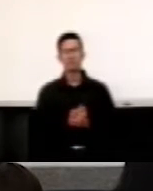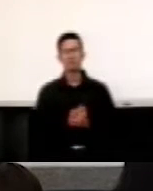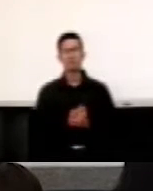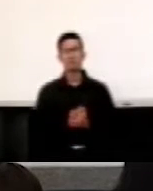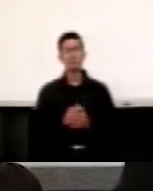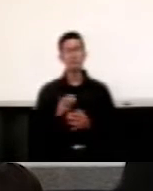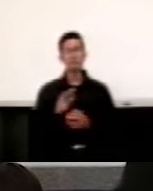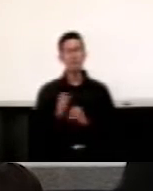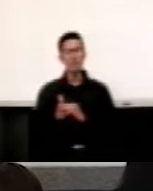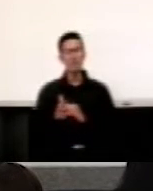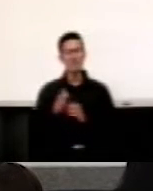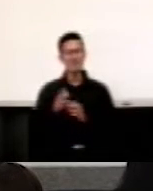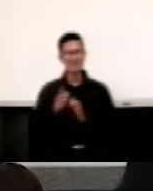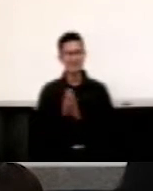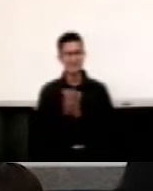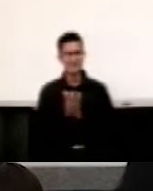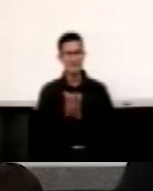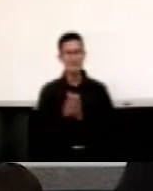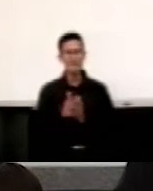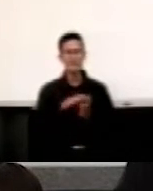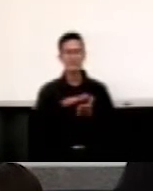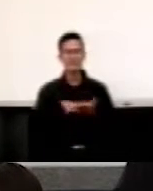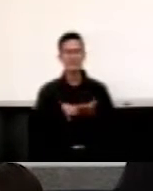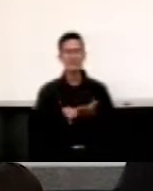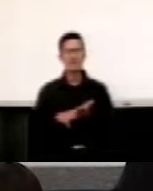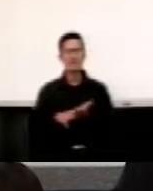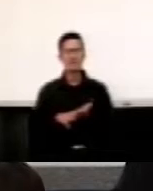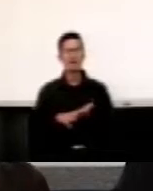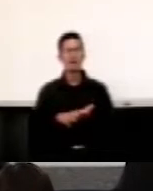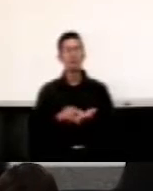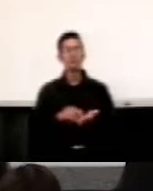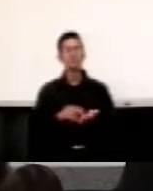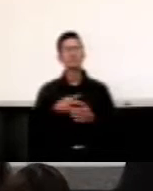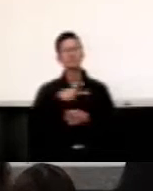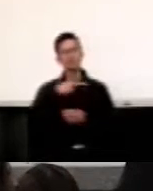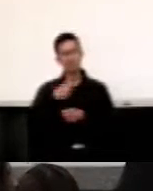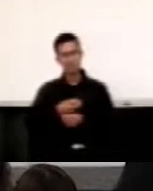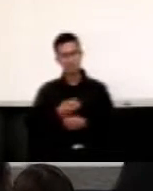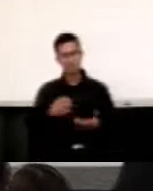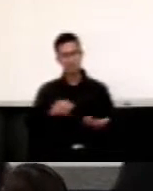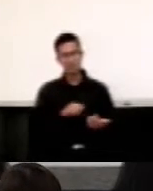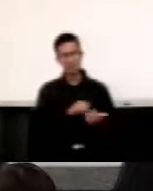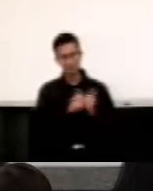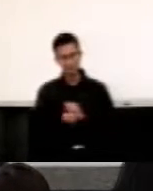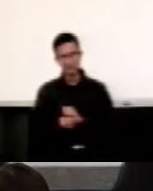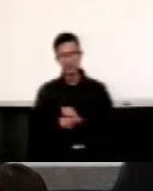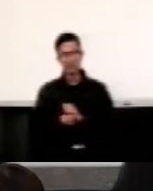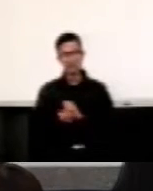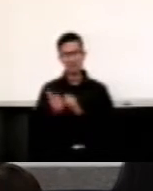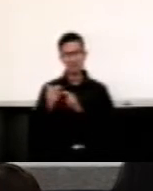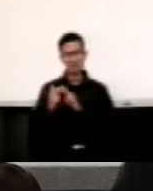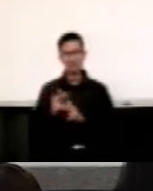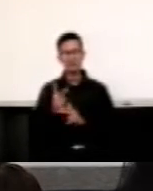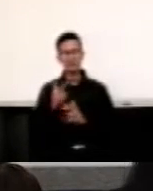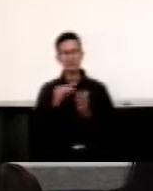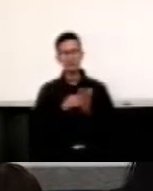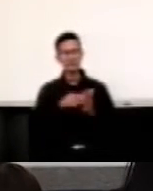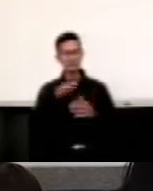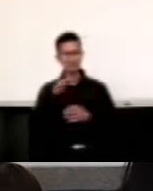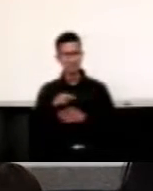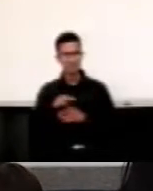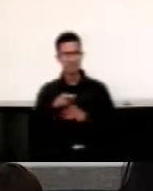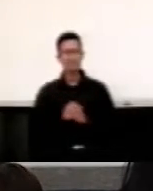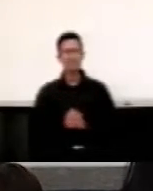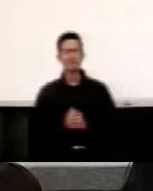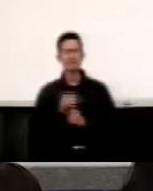se titula La Segunda Vuelta Electoral, Orígenes, Tipología y Efectos del Presente Año 2019. Sin